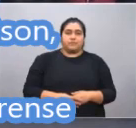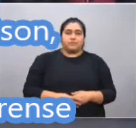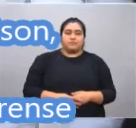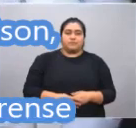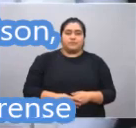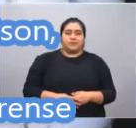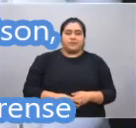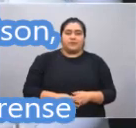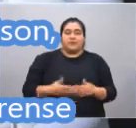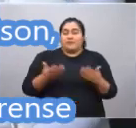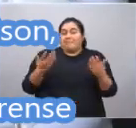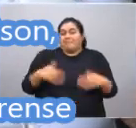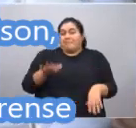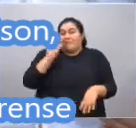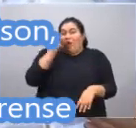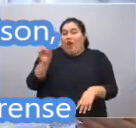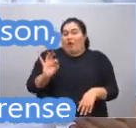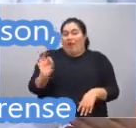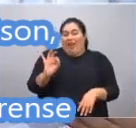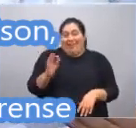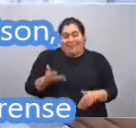Total, y lo veo.